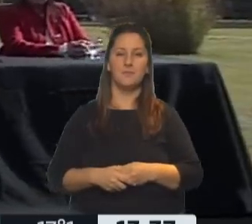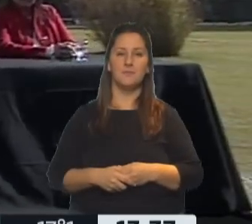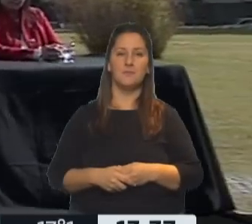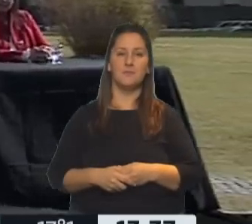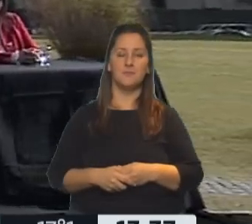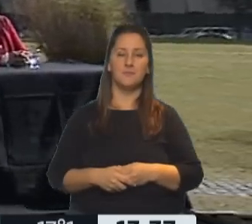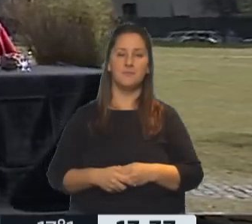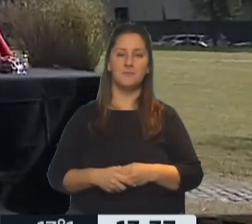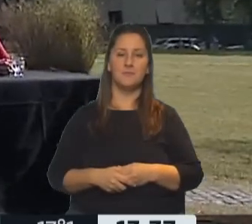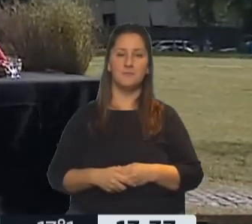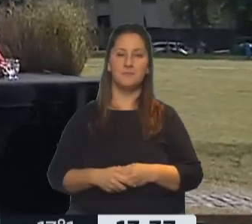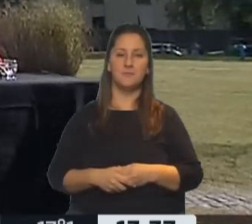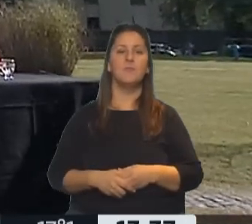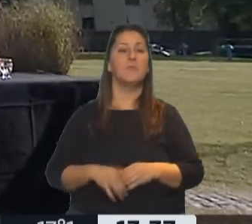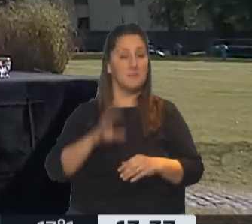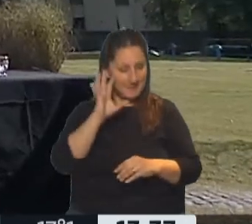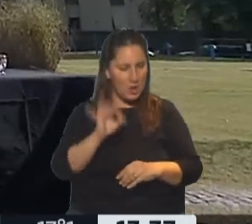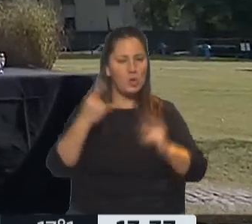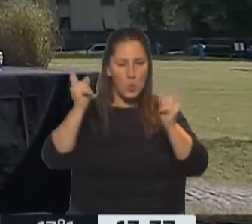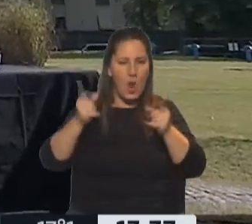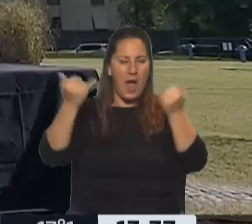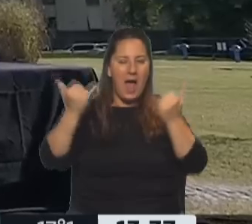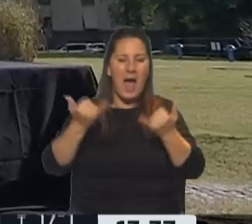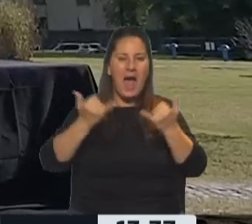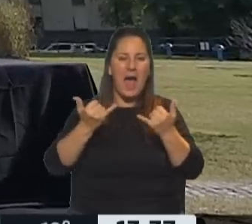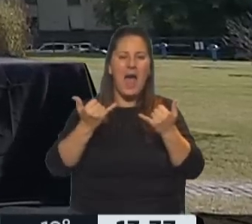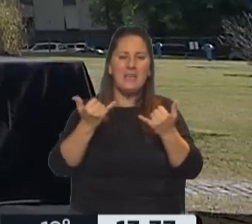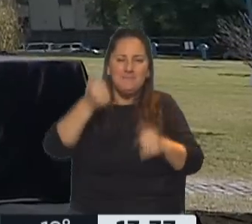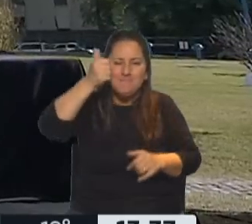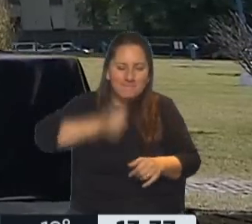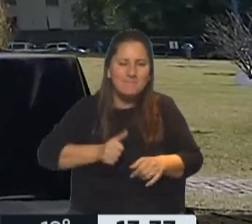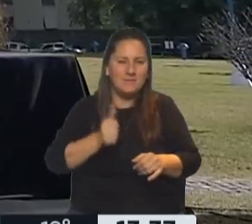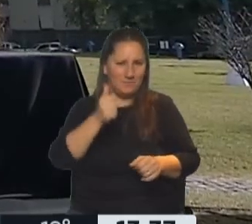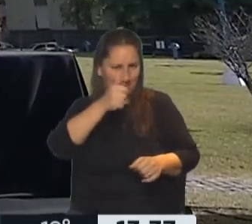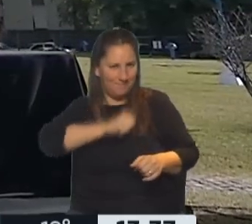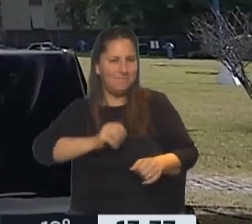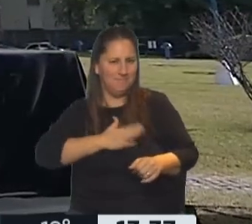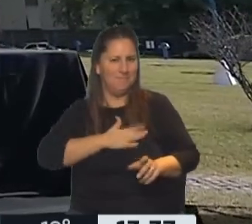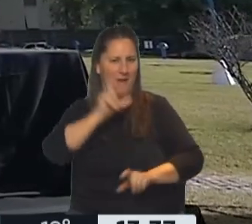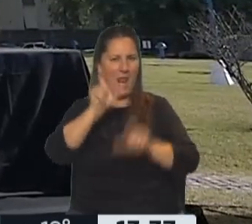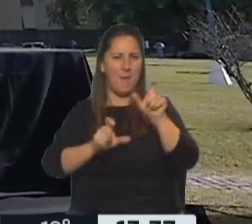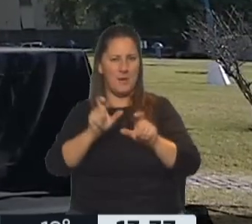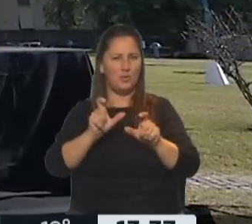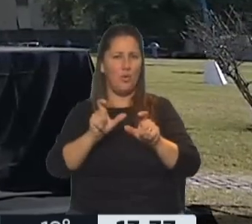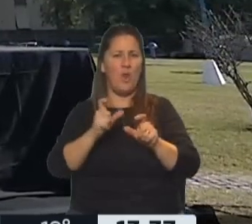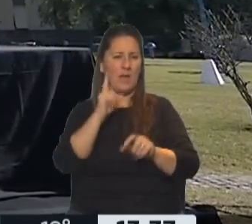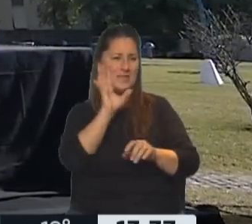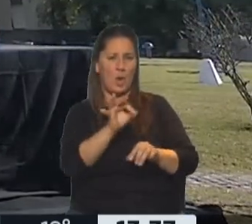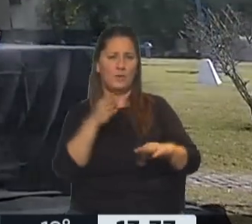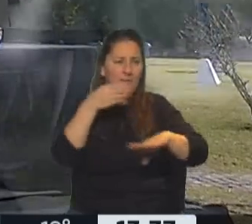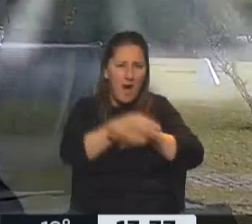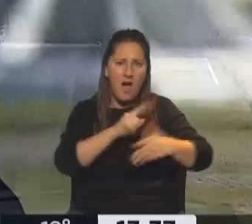hacen un enorme daño para todos ellos, que ven una enorme